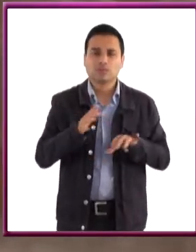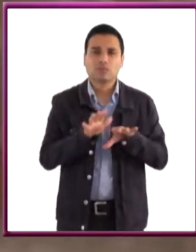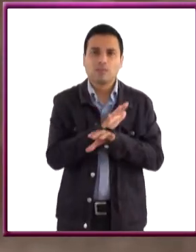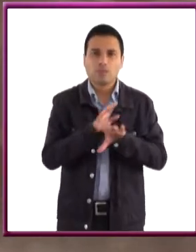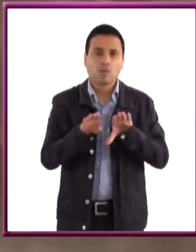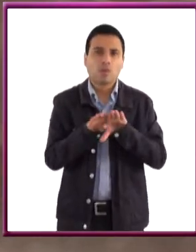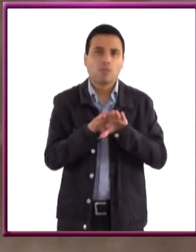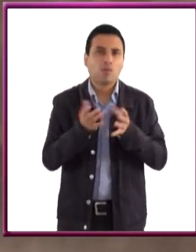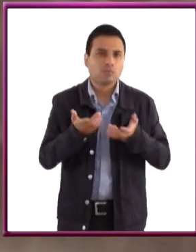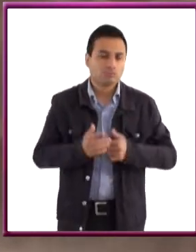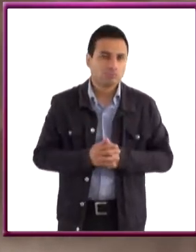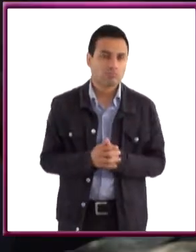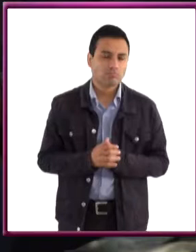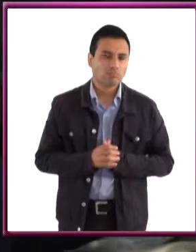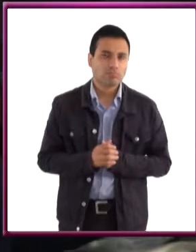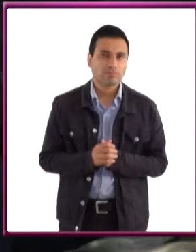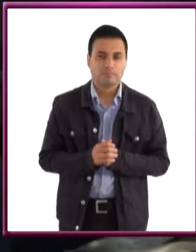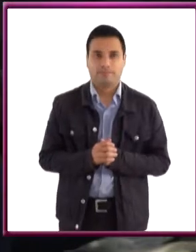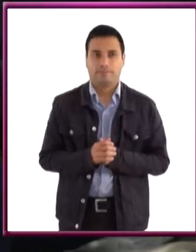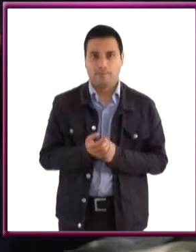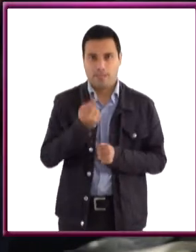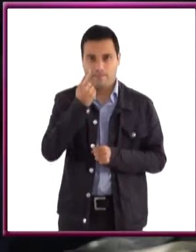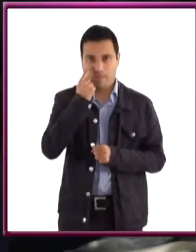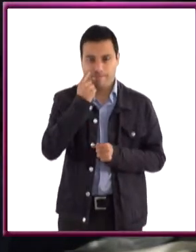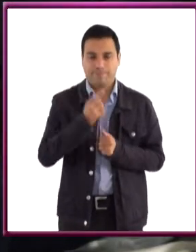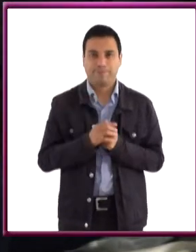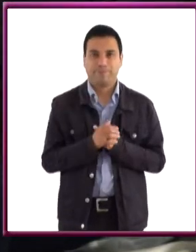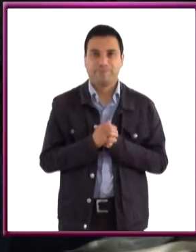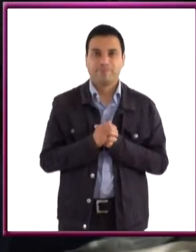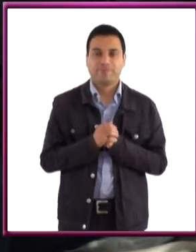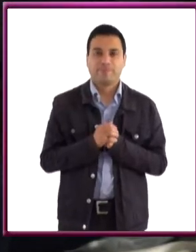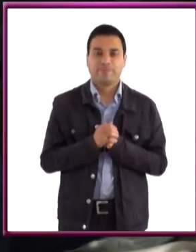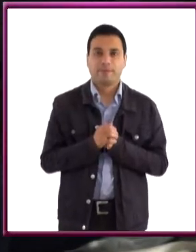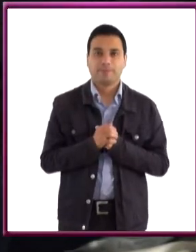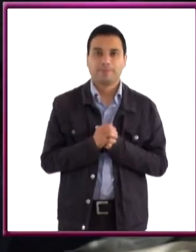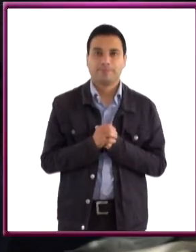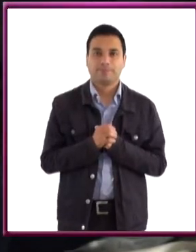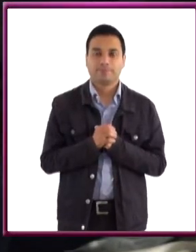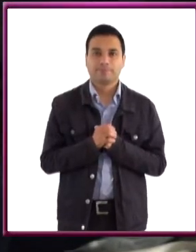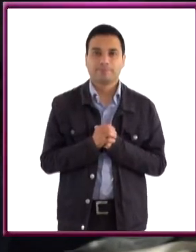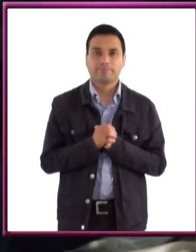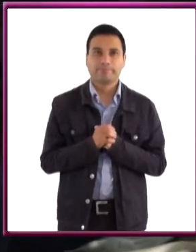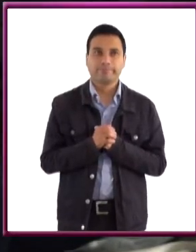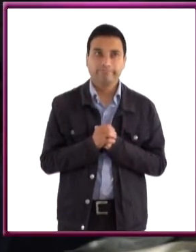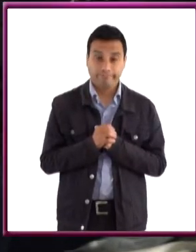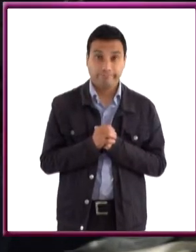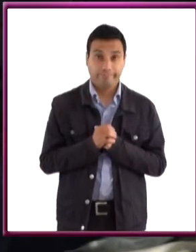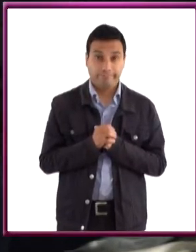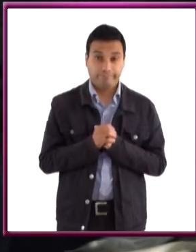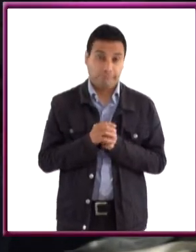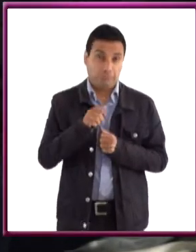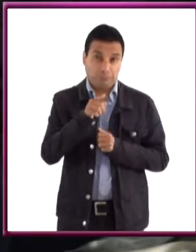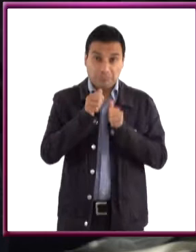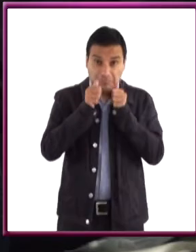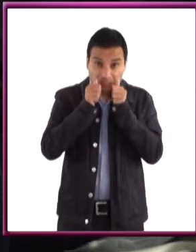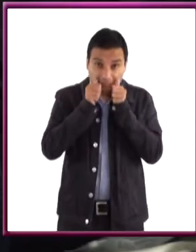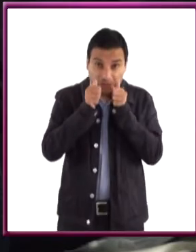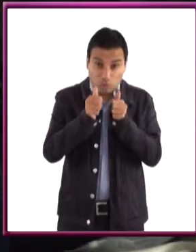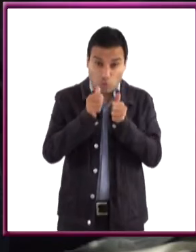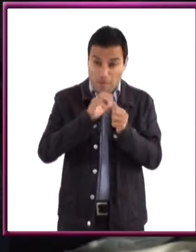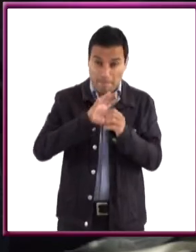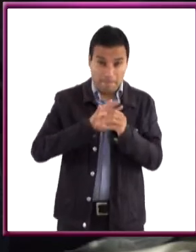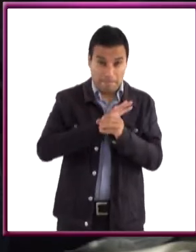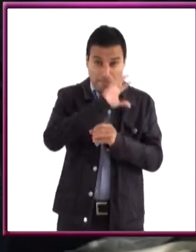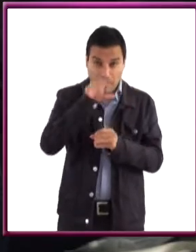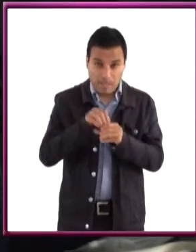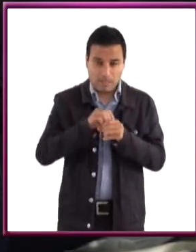cambio genera practicar atención plena? El primer efecto, que no necesariamente es lo que se busca lograr con atención plena, pero el